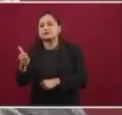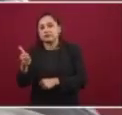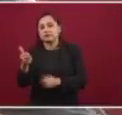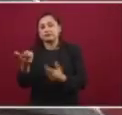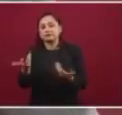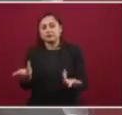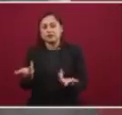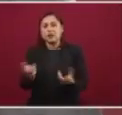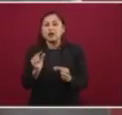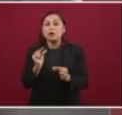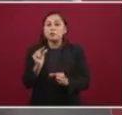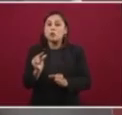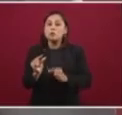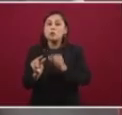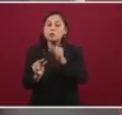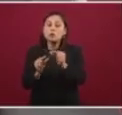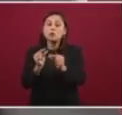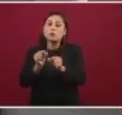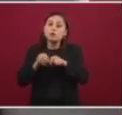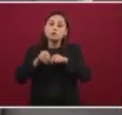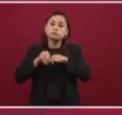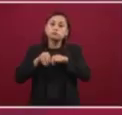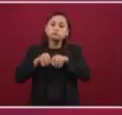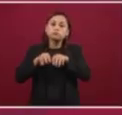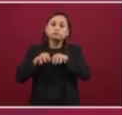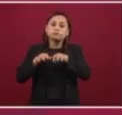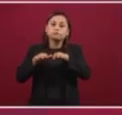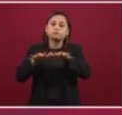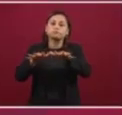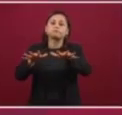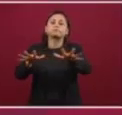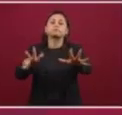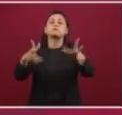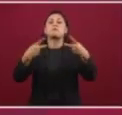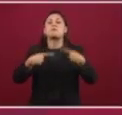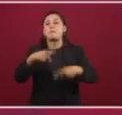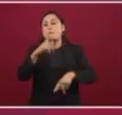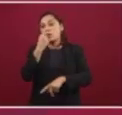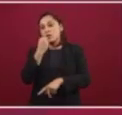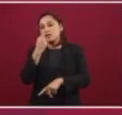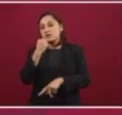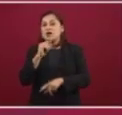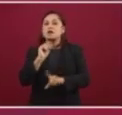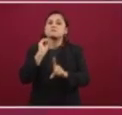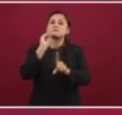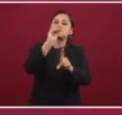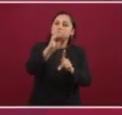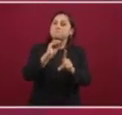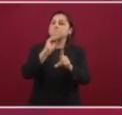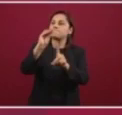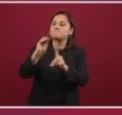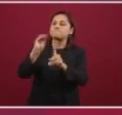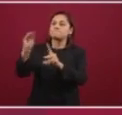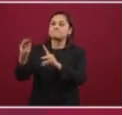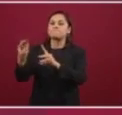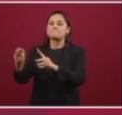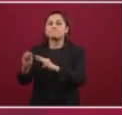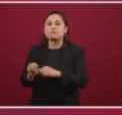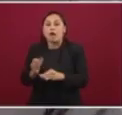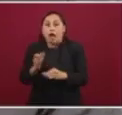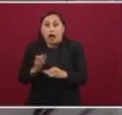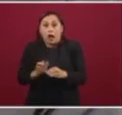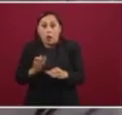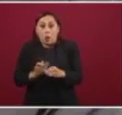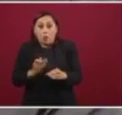a ir desplegando todos los elementos que se requieren. Están ahora